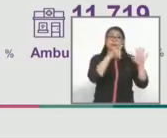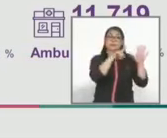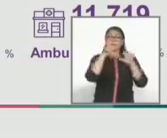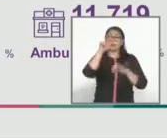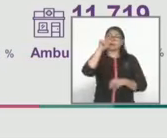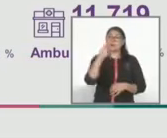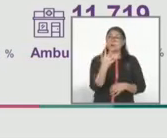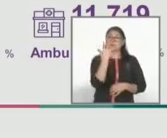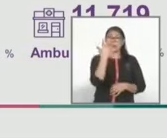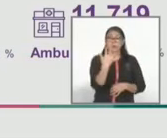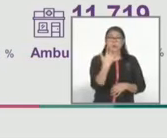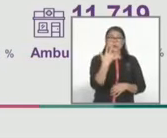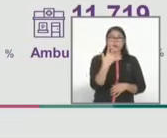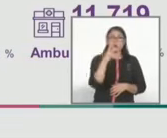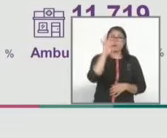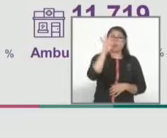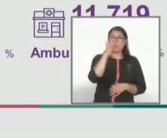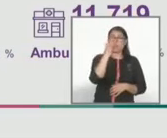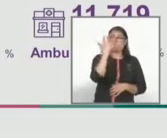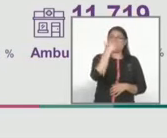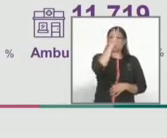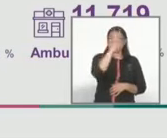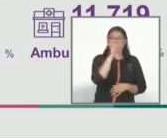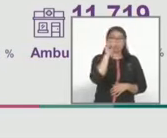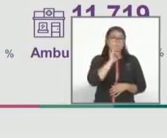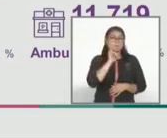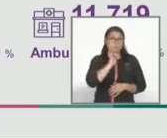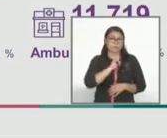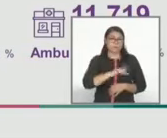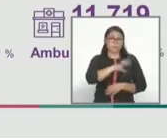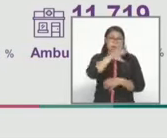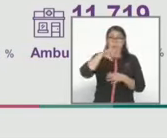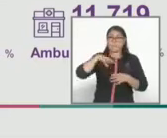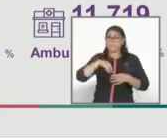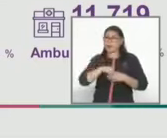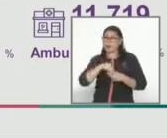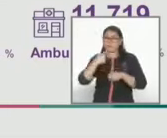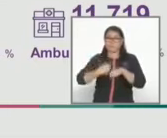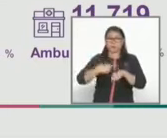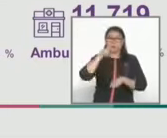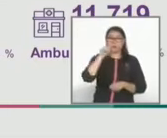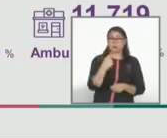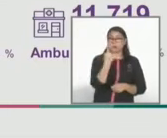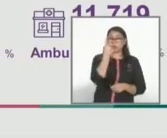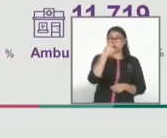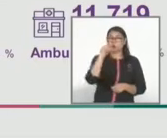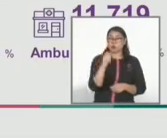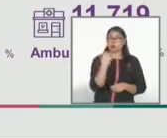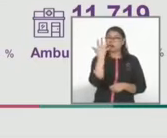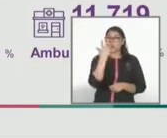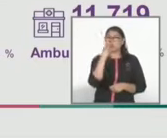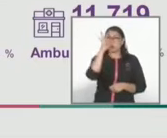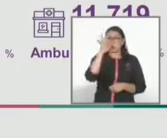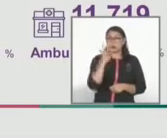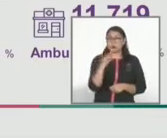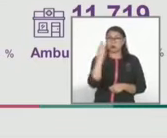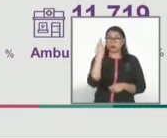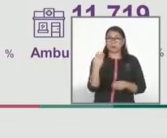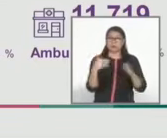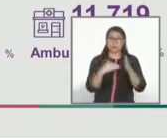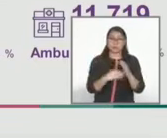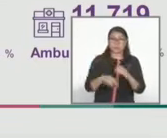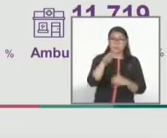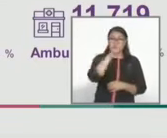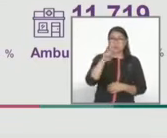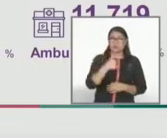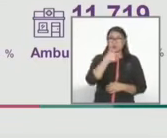6.785, en mujeres. Del total de los casos confirmados, el 21.5%, o sea,